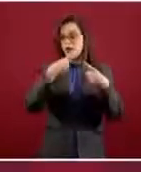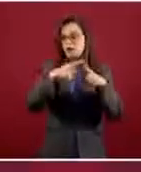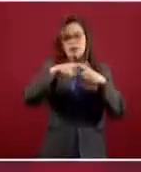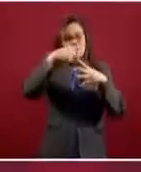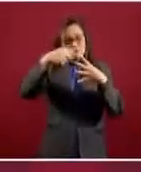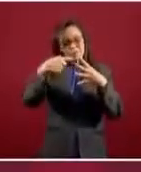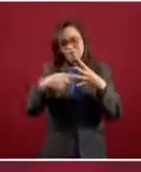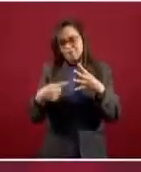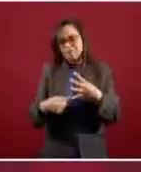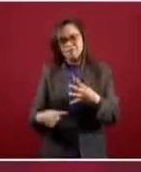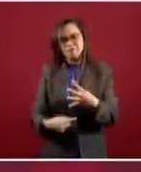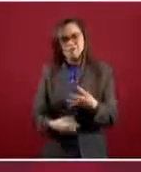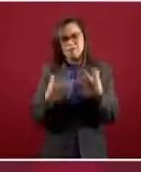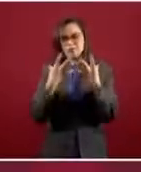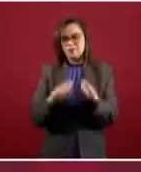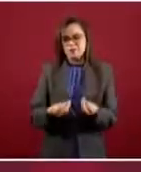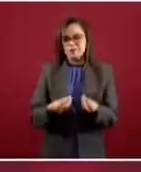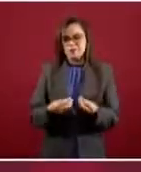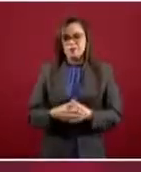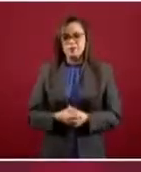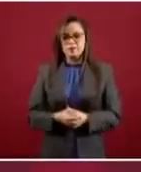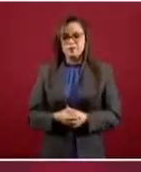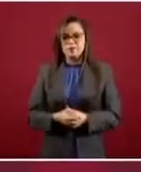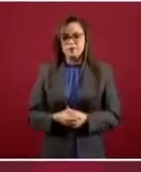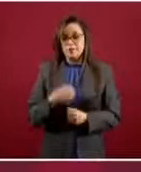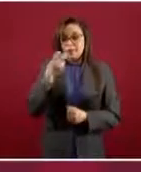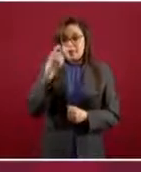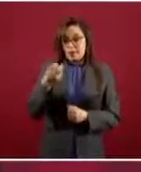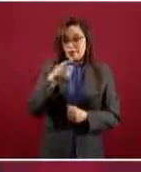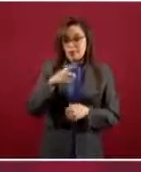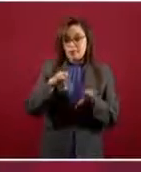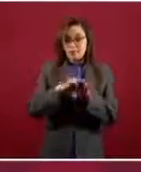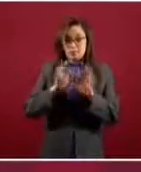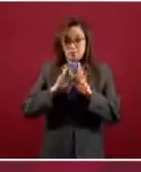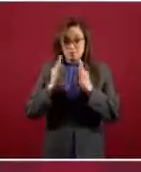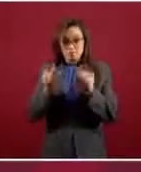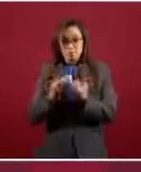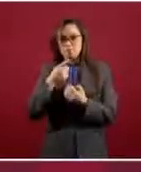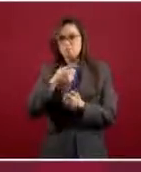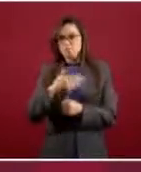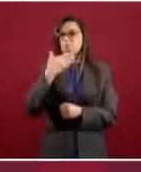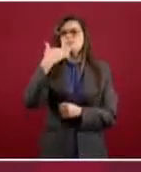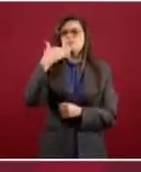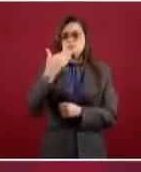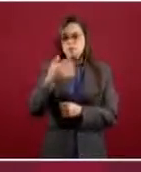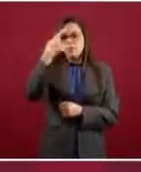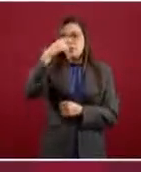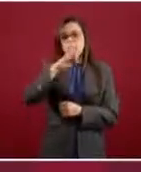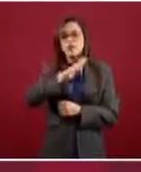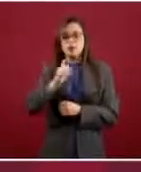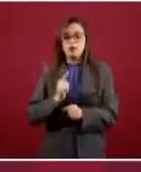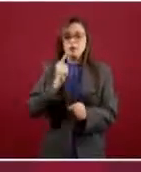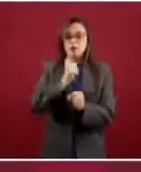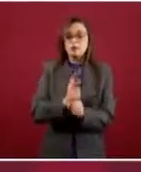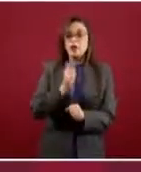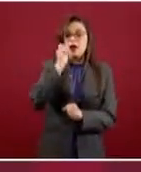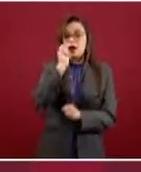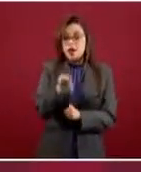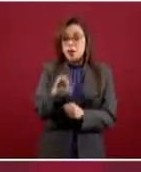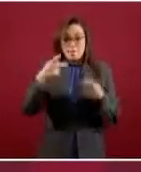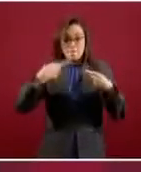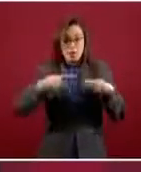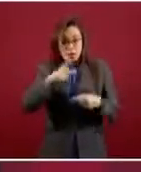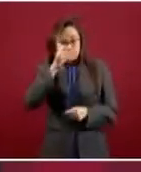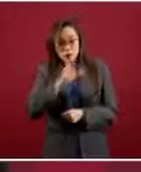Y la técnica es muy buena en el sentido de que distingue claramente quién sí tiene virus, quién tiene